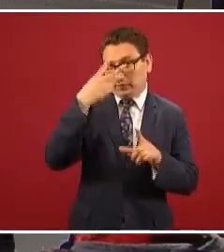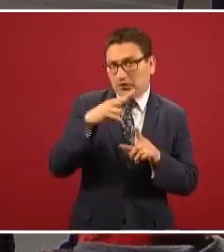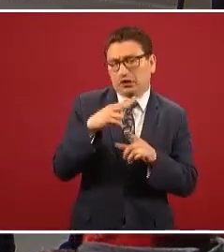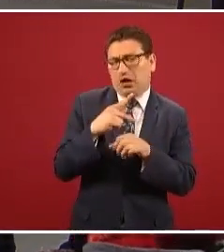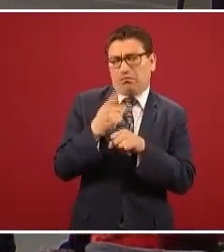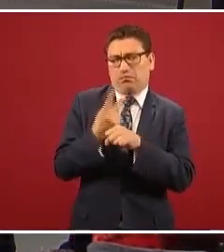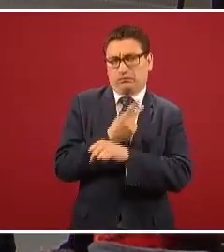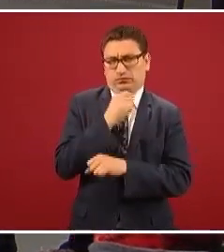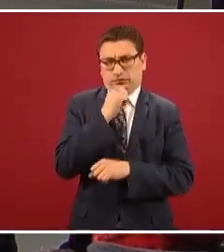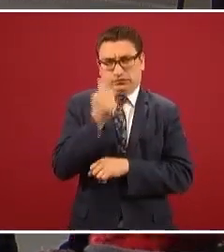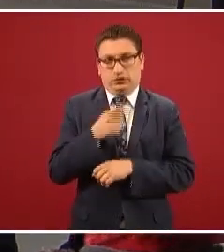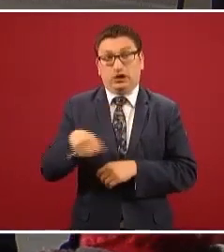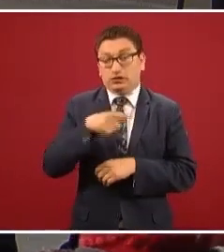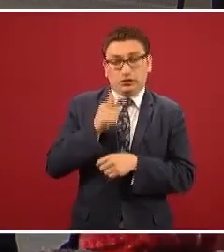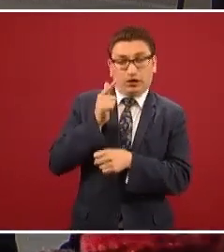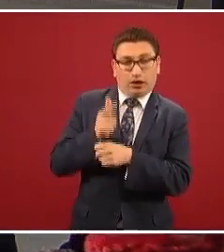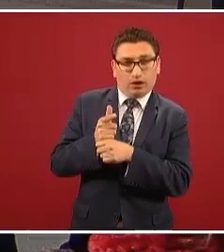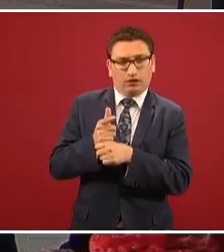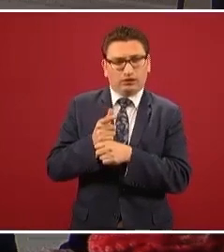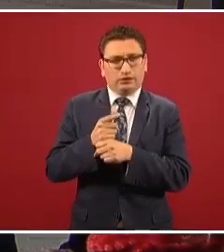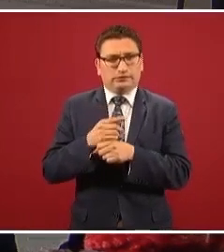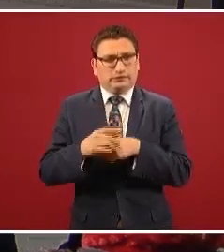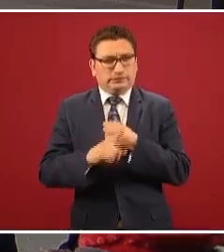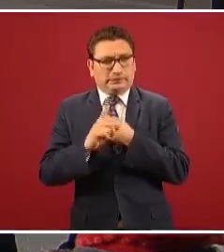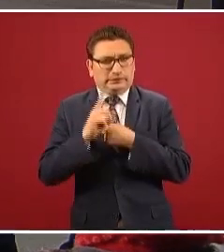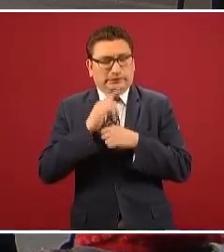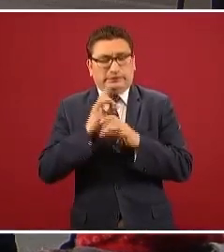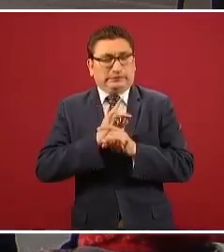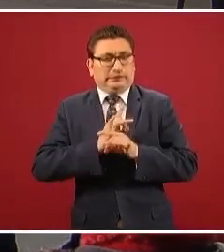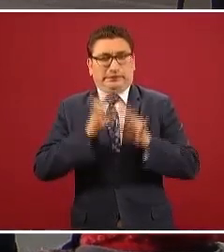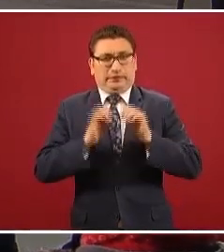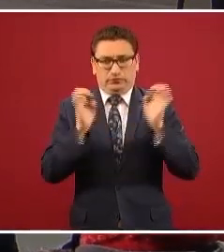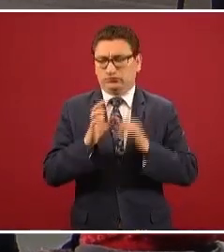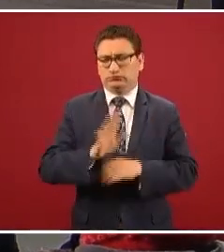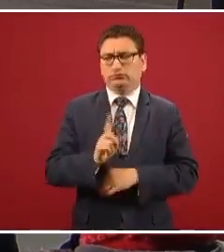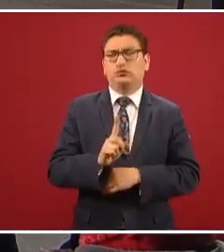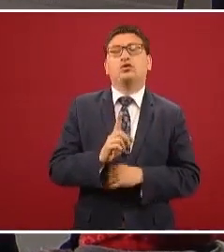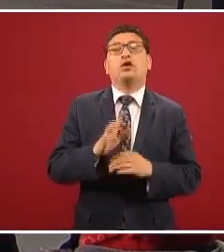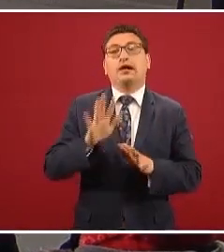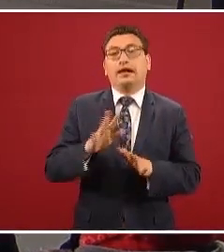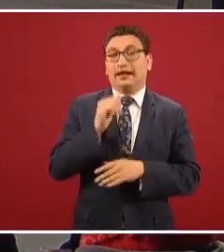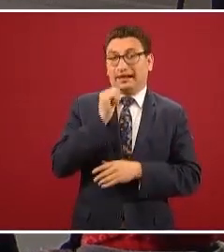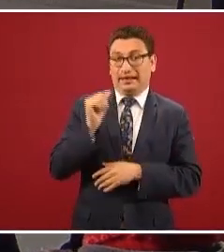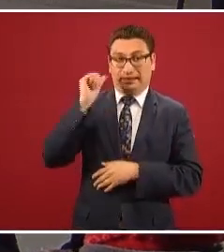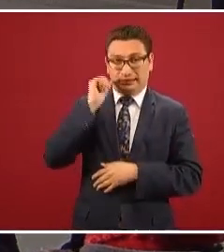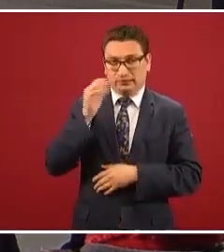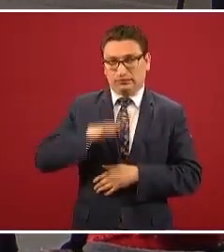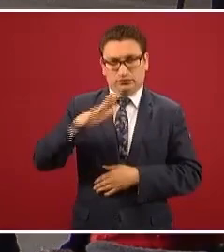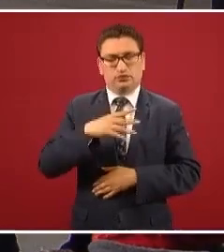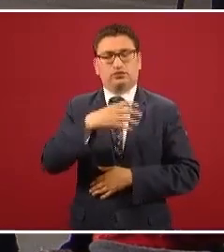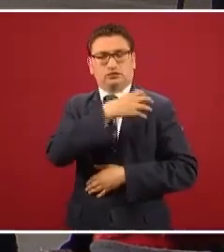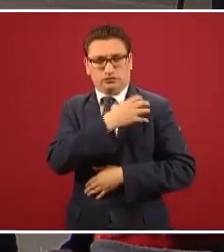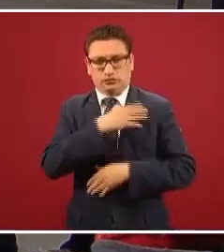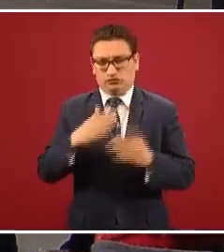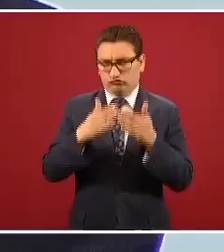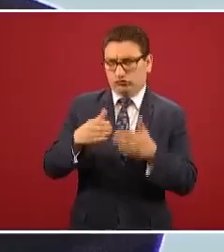razón alguna para que sea considerada como una situación emergente para el país. Se autorizó desde ayer por la Capitanía de Puerto y el Gobierno del